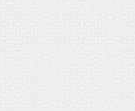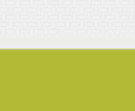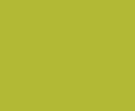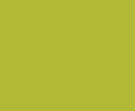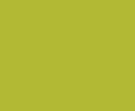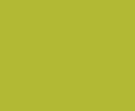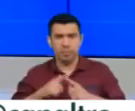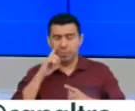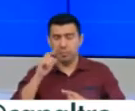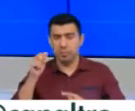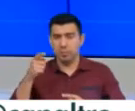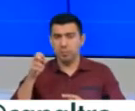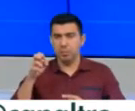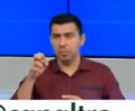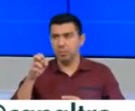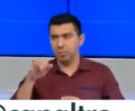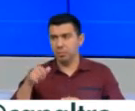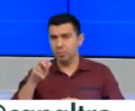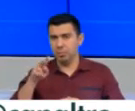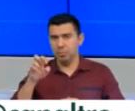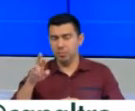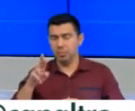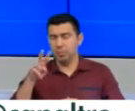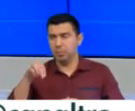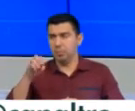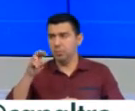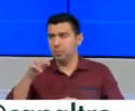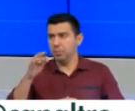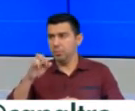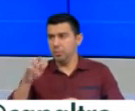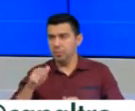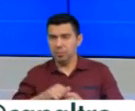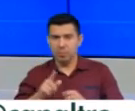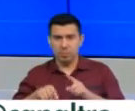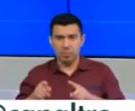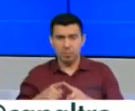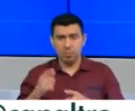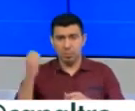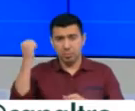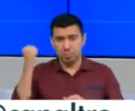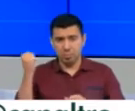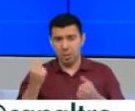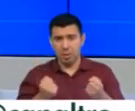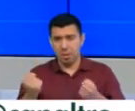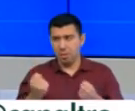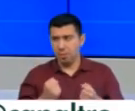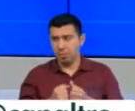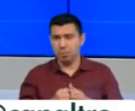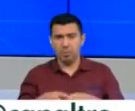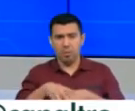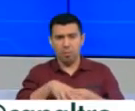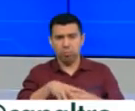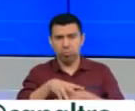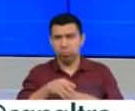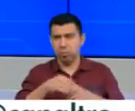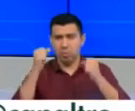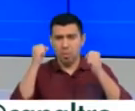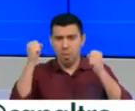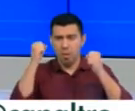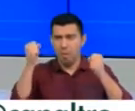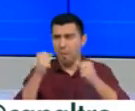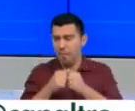Caltro.com. Y los conductores de carga pesada han realizado en las últimas horas protestas en la vía que de Cúcuta